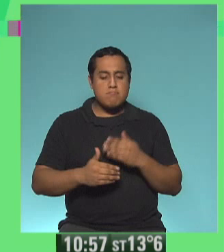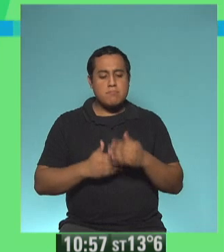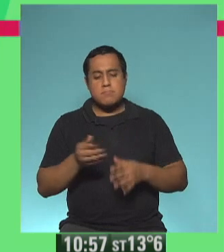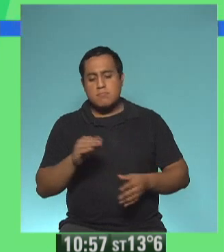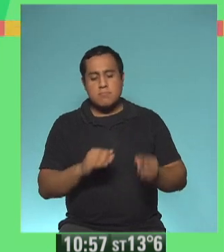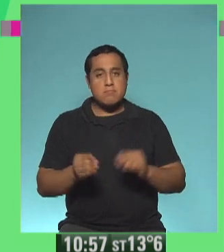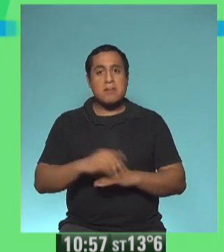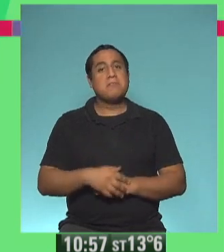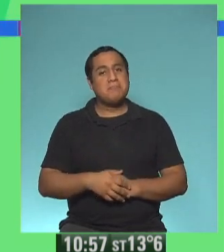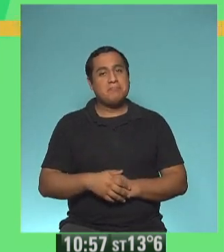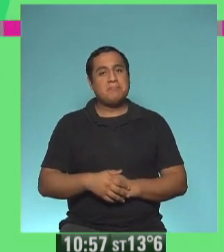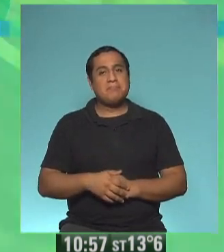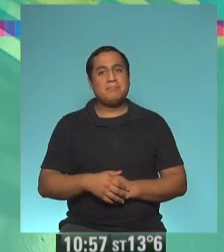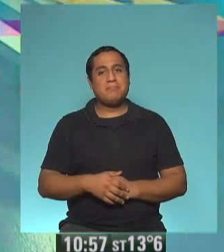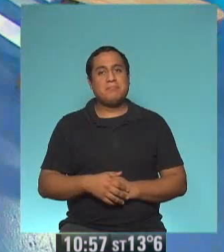bandera